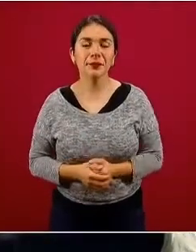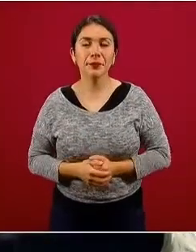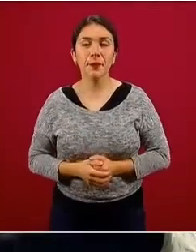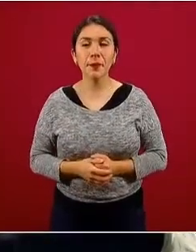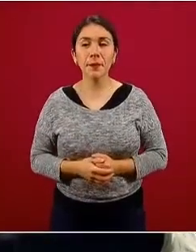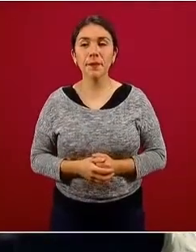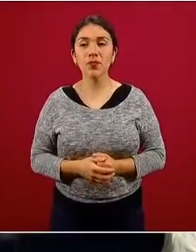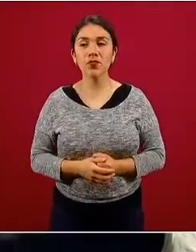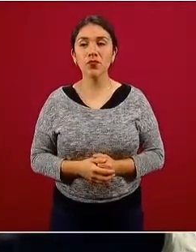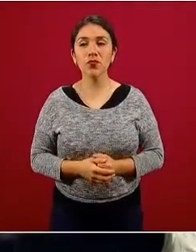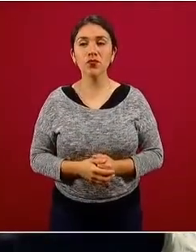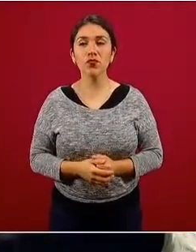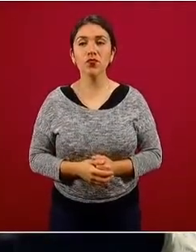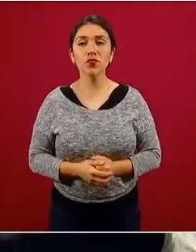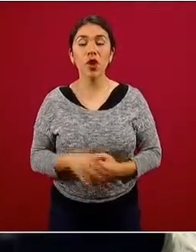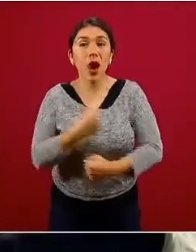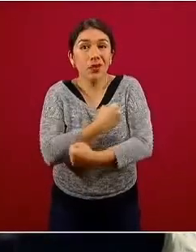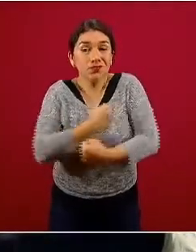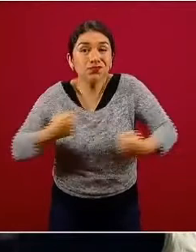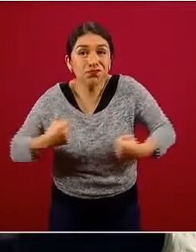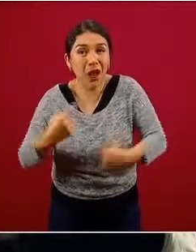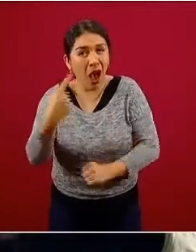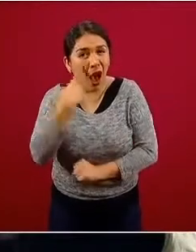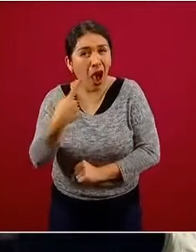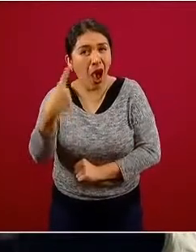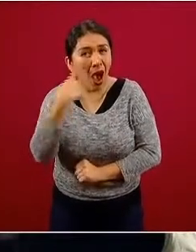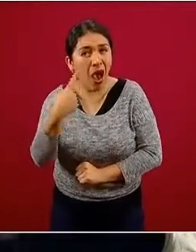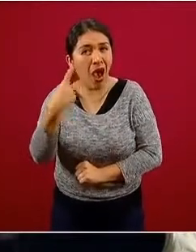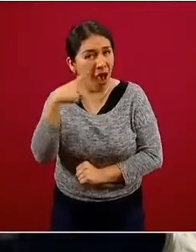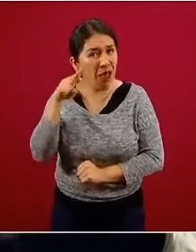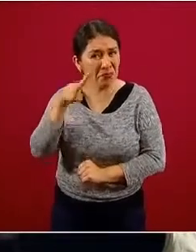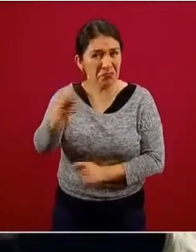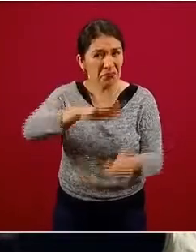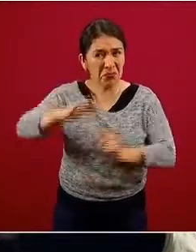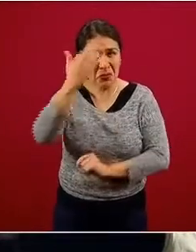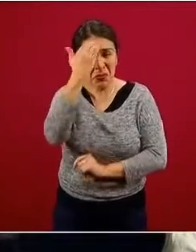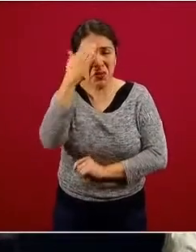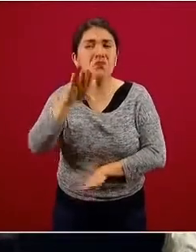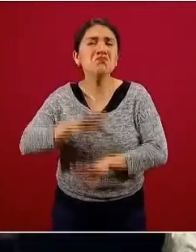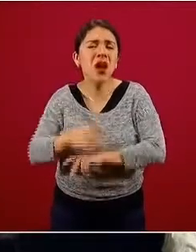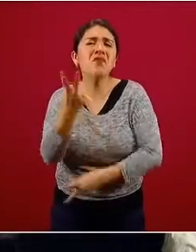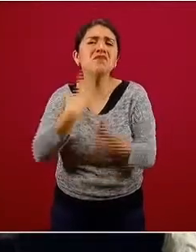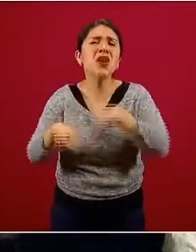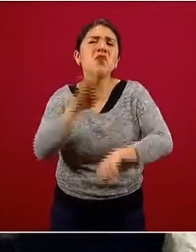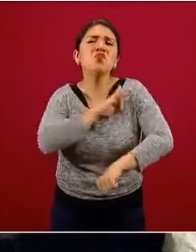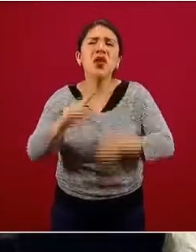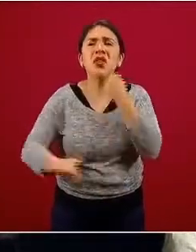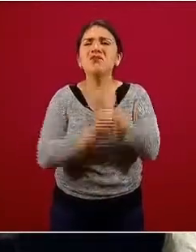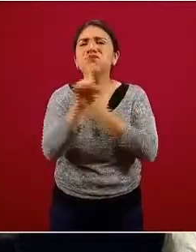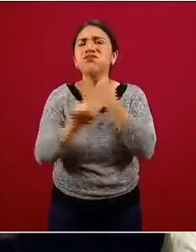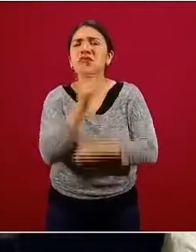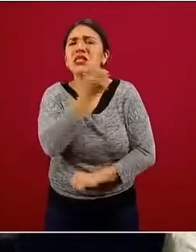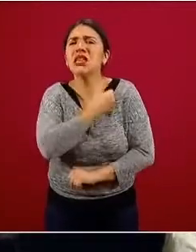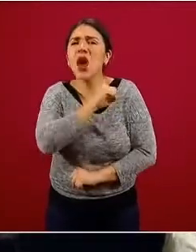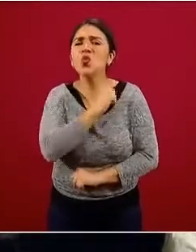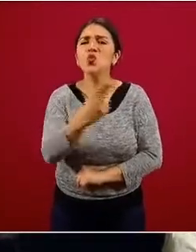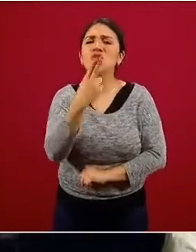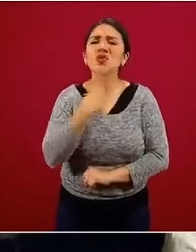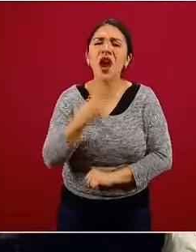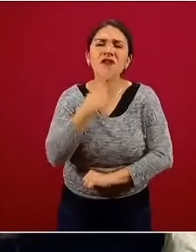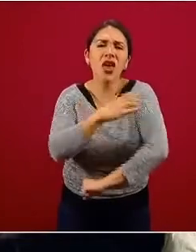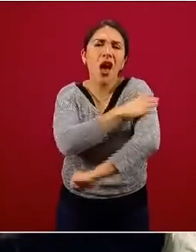favor. La obesidad, como ustedes ya saben, aumenta el riesgo de varios problemas de salud: